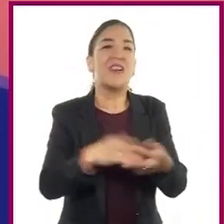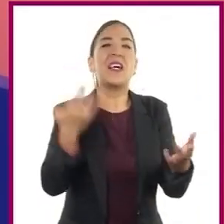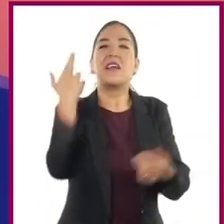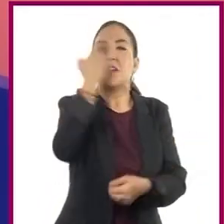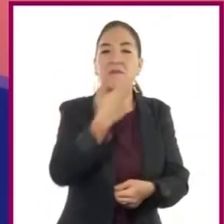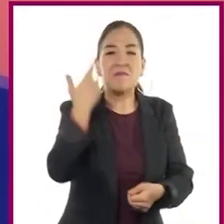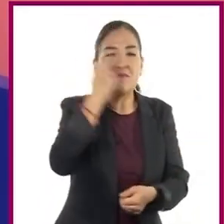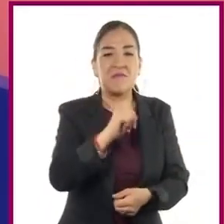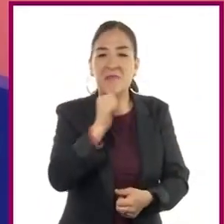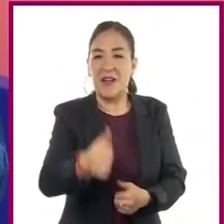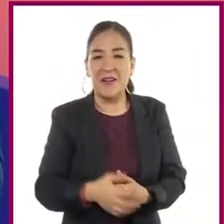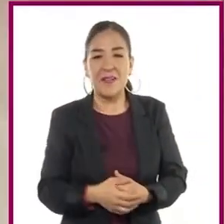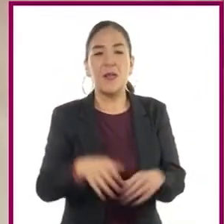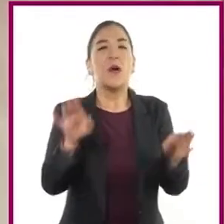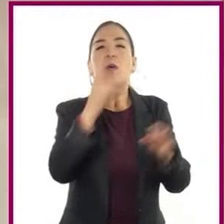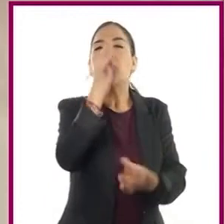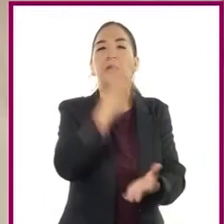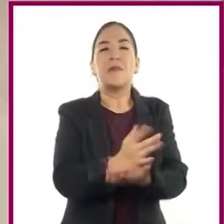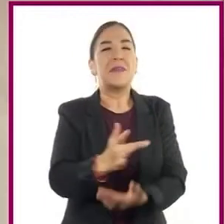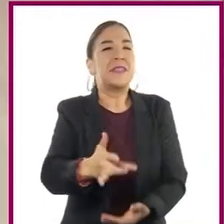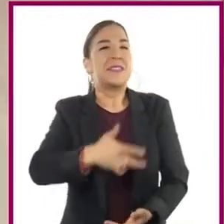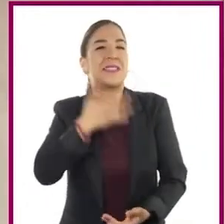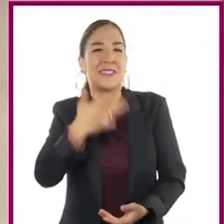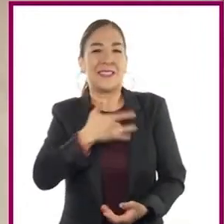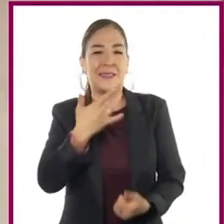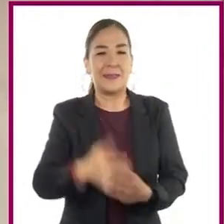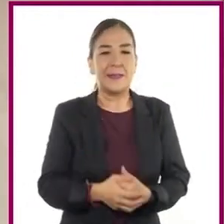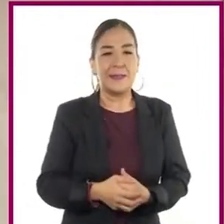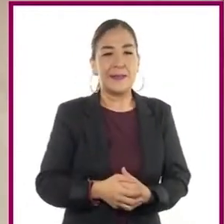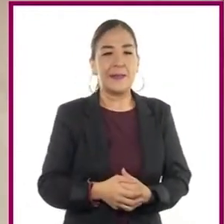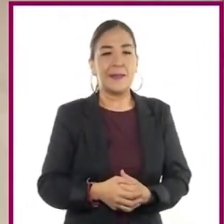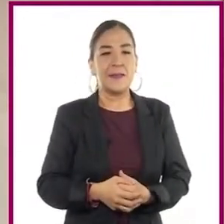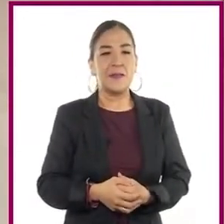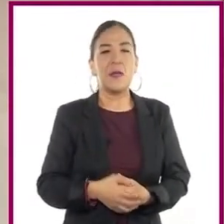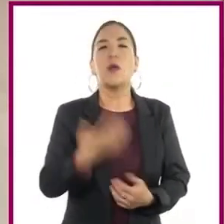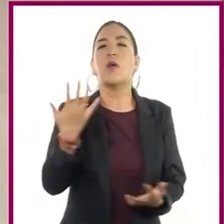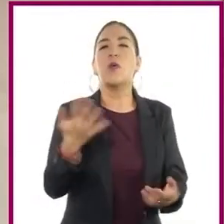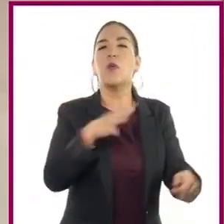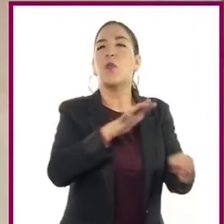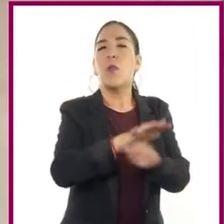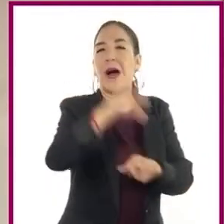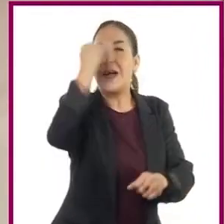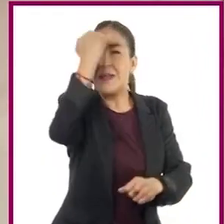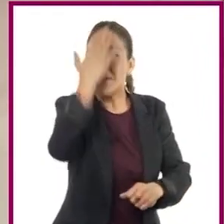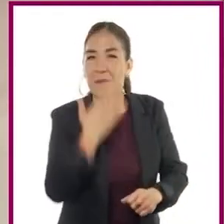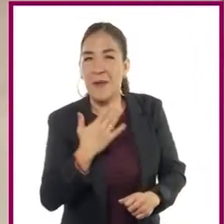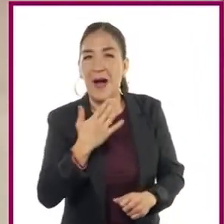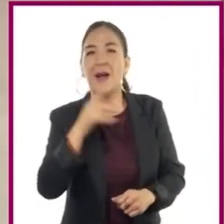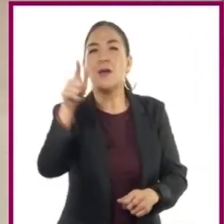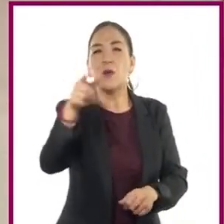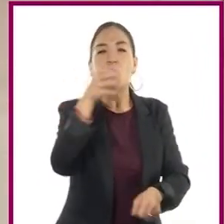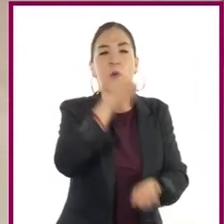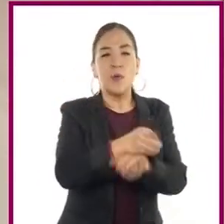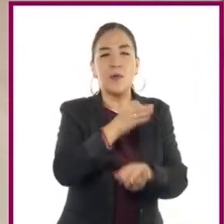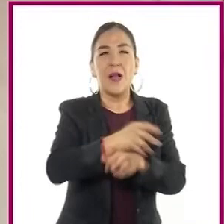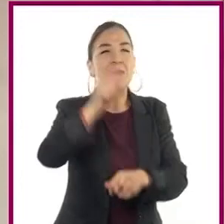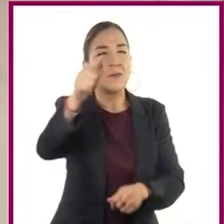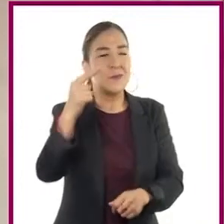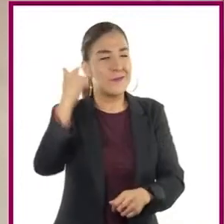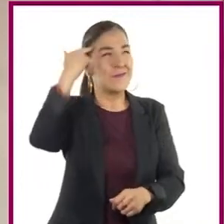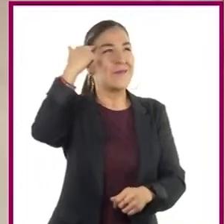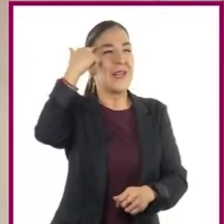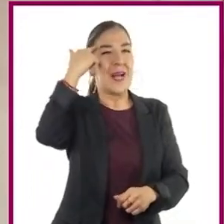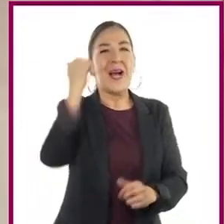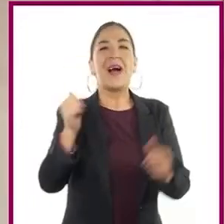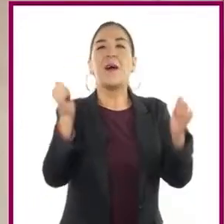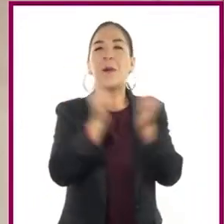analizar, solo sentir. A ver, ¿qué imagen o imágenes te vinieron a la mente